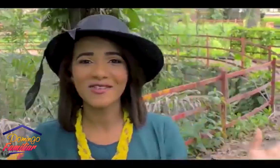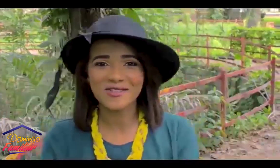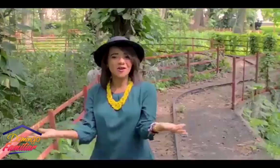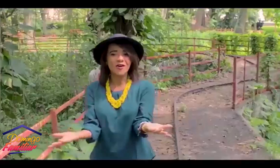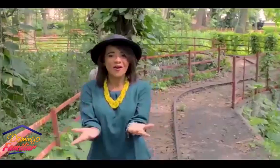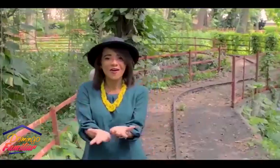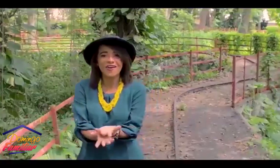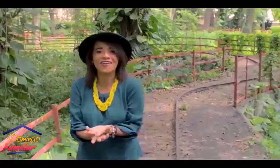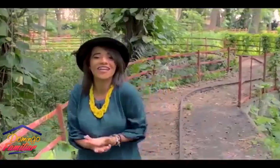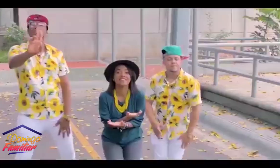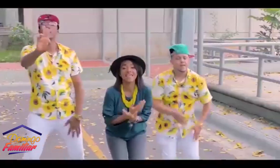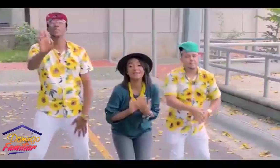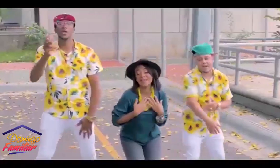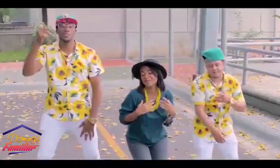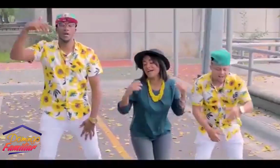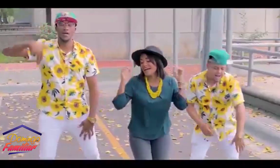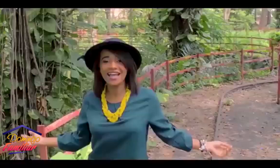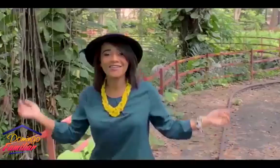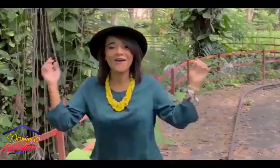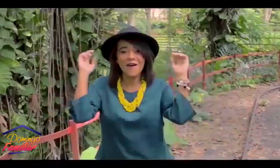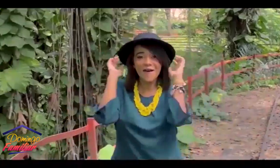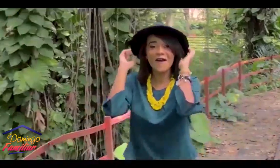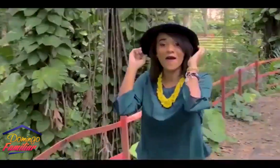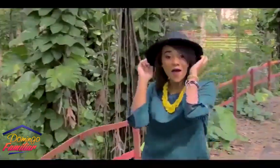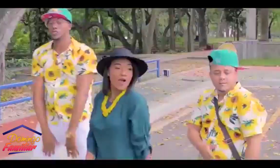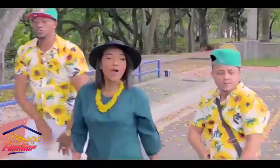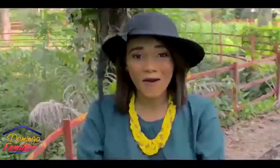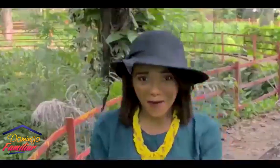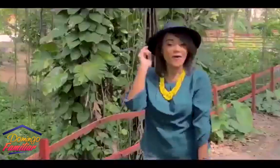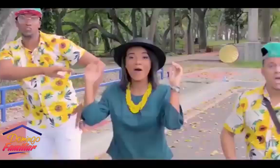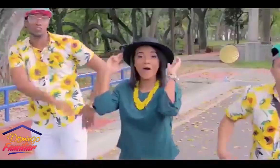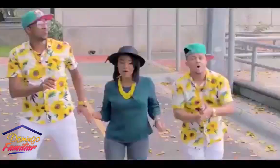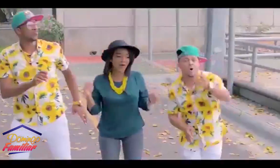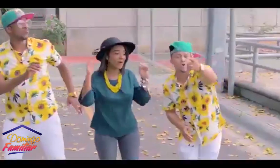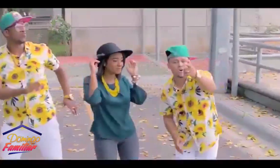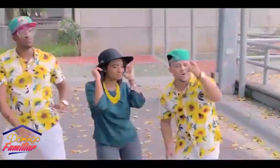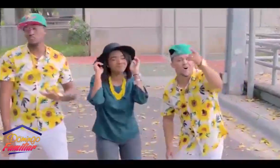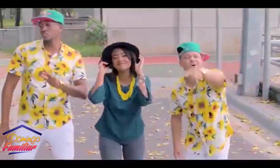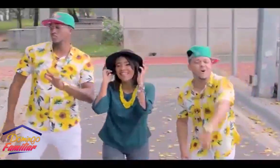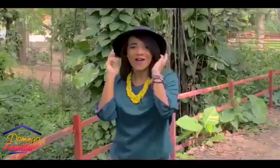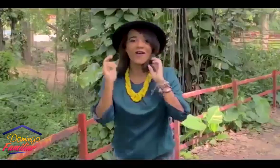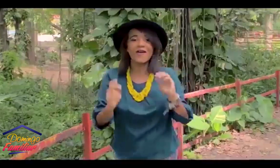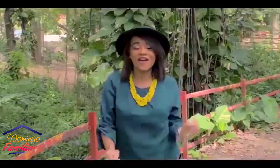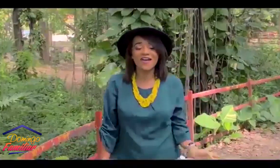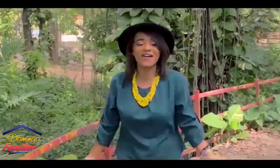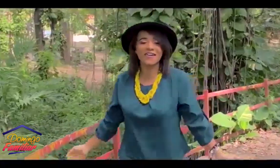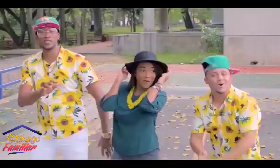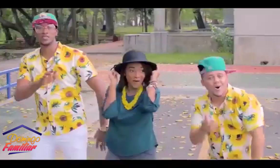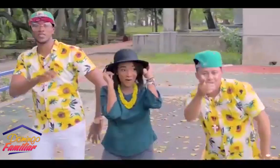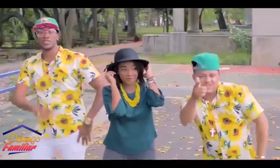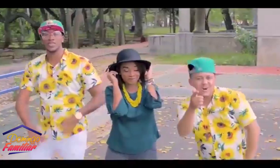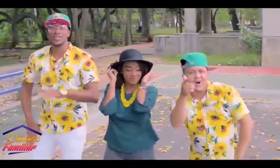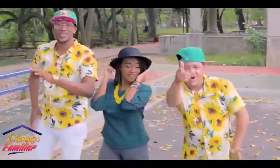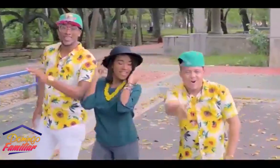cada rostro de mi hermano. Oh, oh, oh, oh, oh,